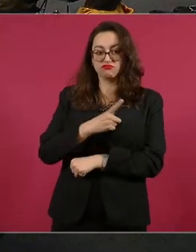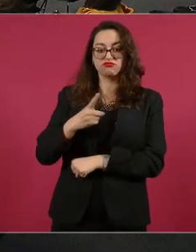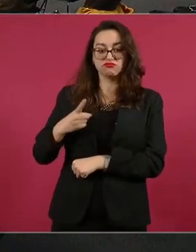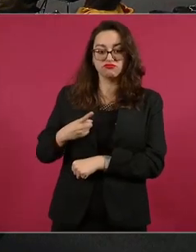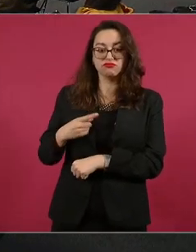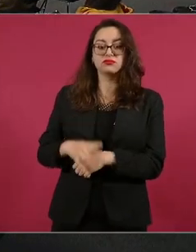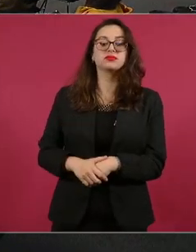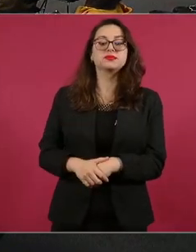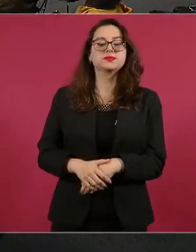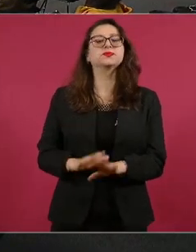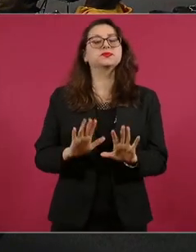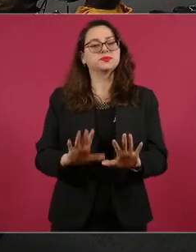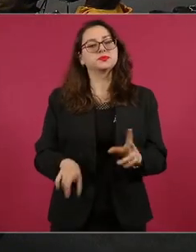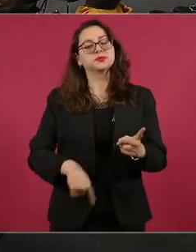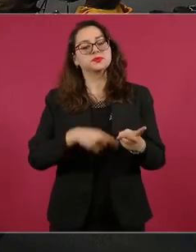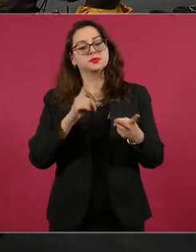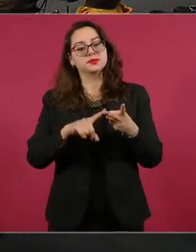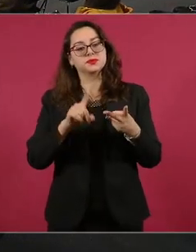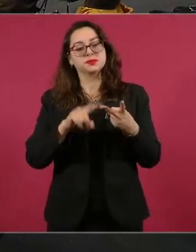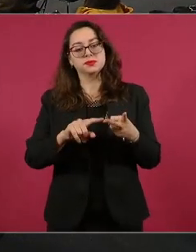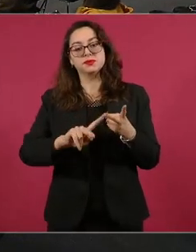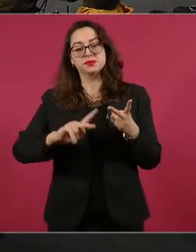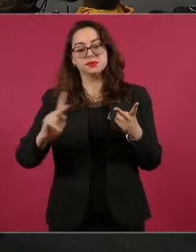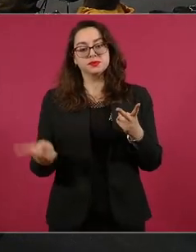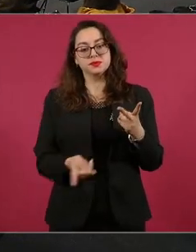Bueno, en una segunda pregunta,